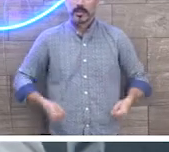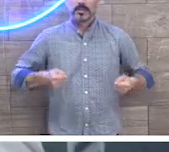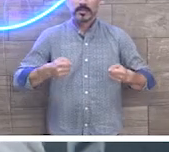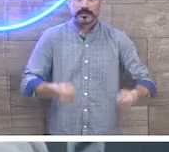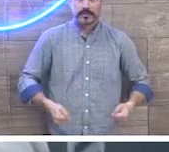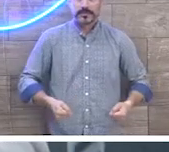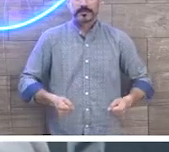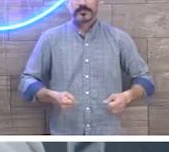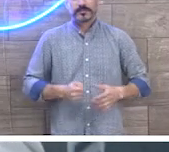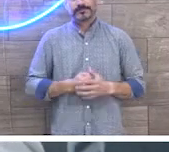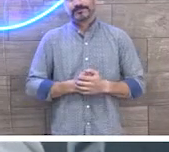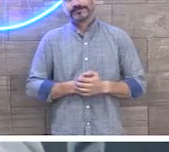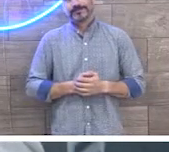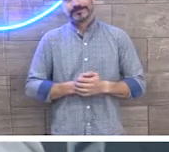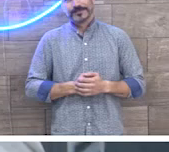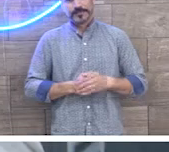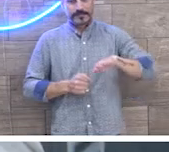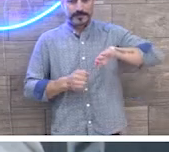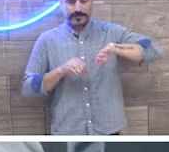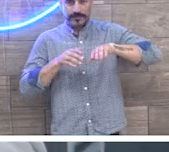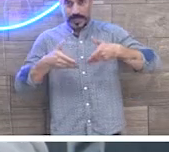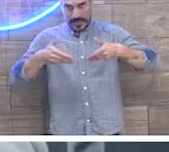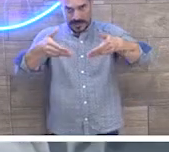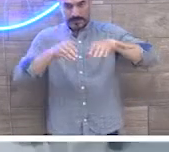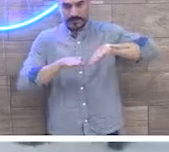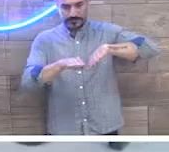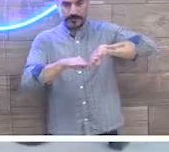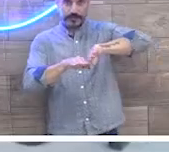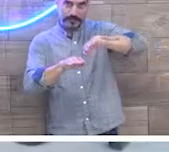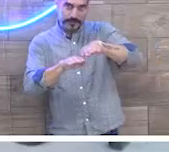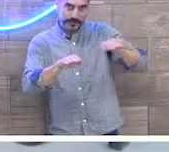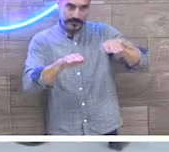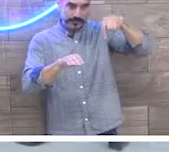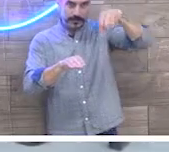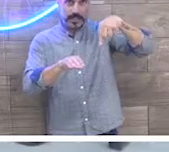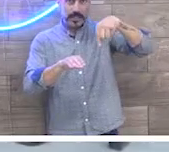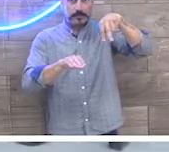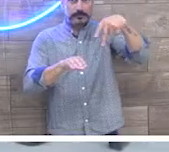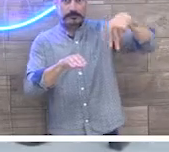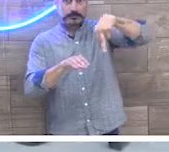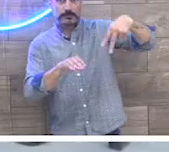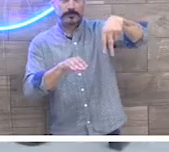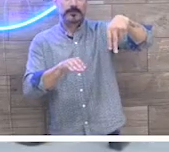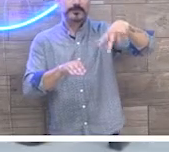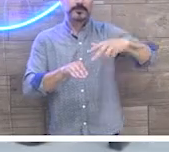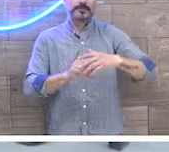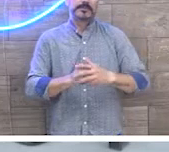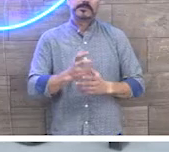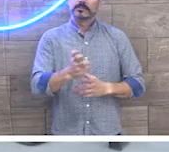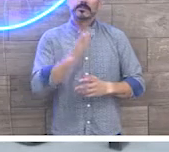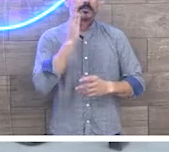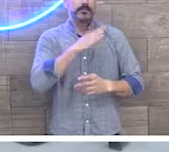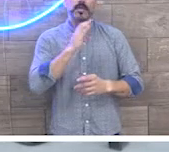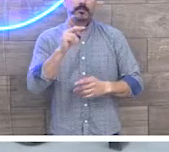apoyo, pues seguramente se va a caer. Y algunas situaciones son como de burla, ¿no? A mí me tocó